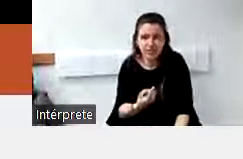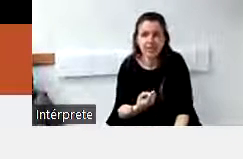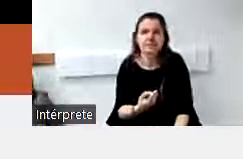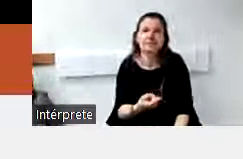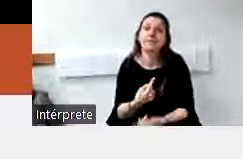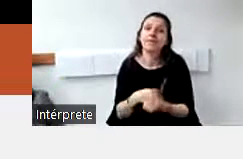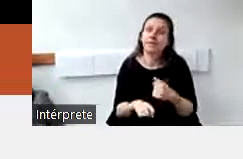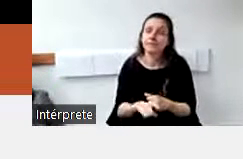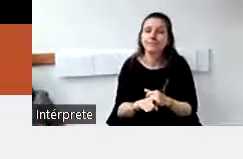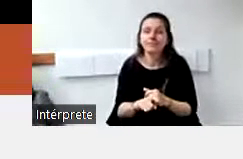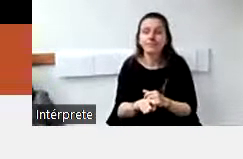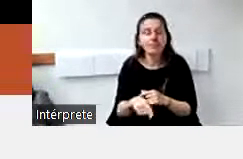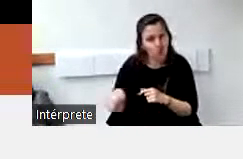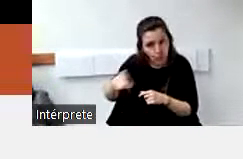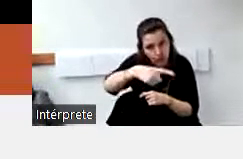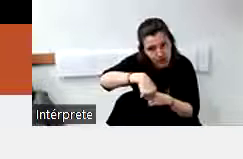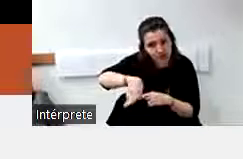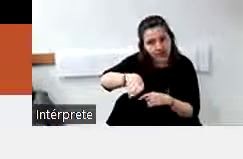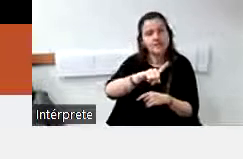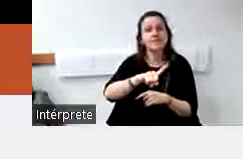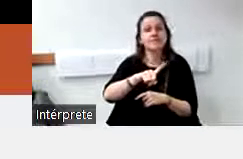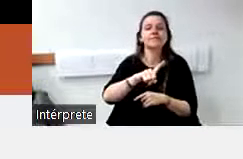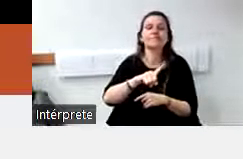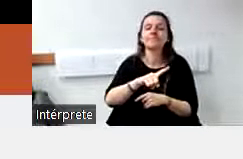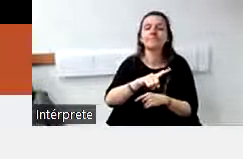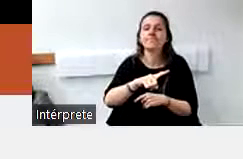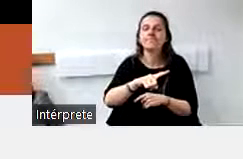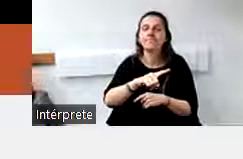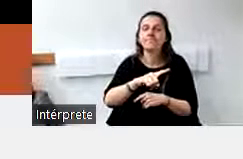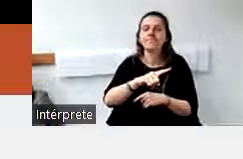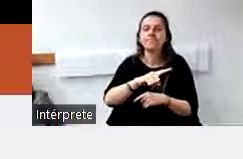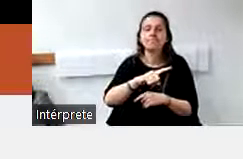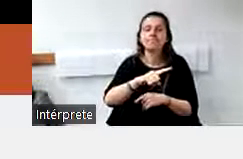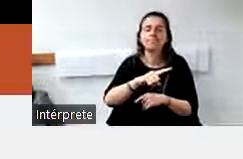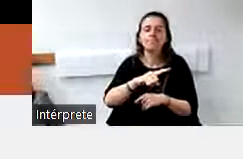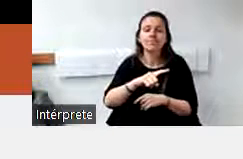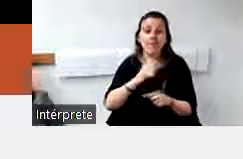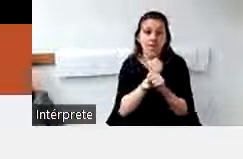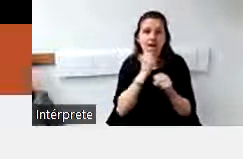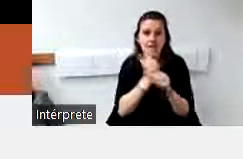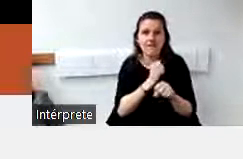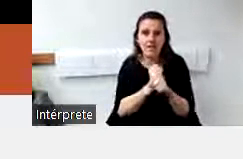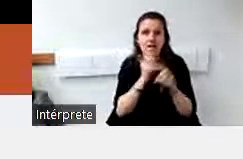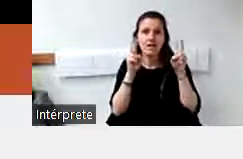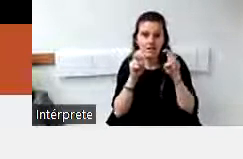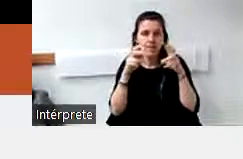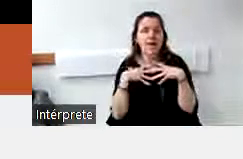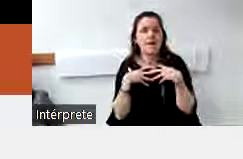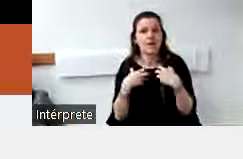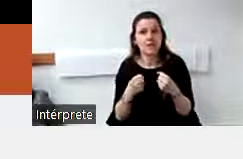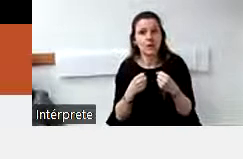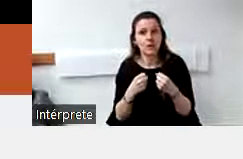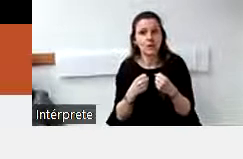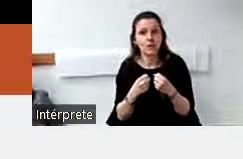ustedes están en todos los lugares del sistema de salud y más en primer nivel, tienen